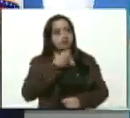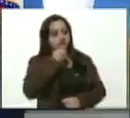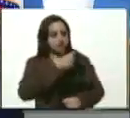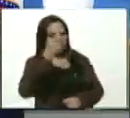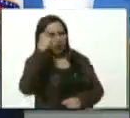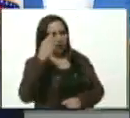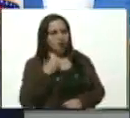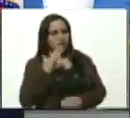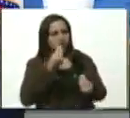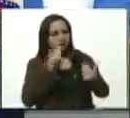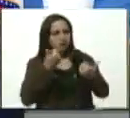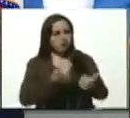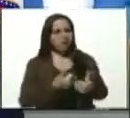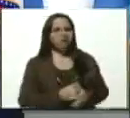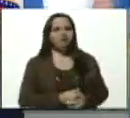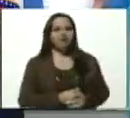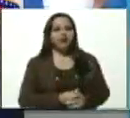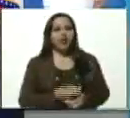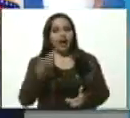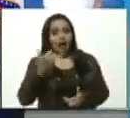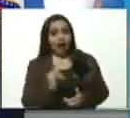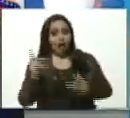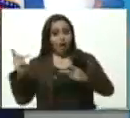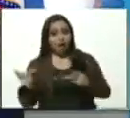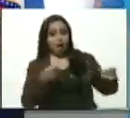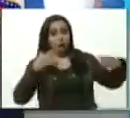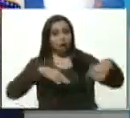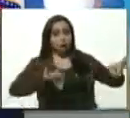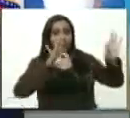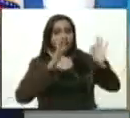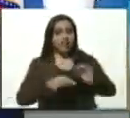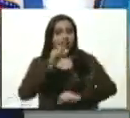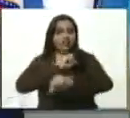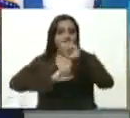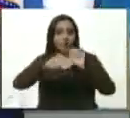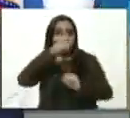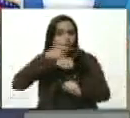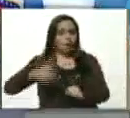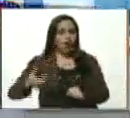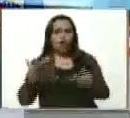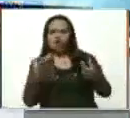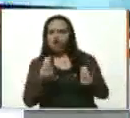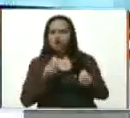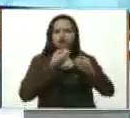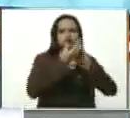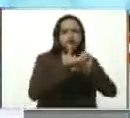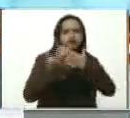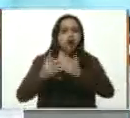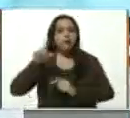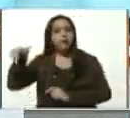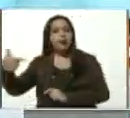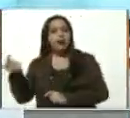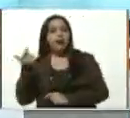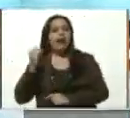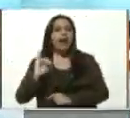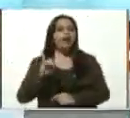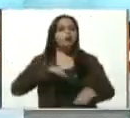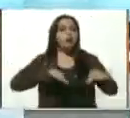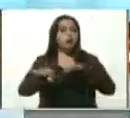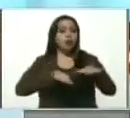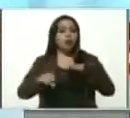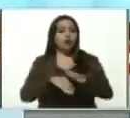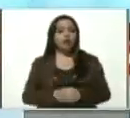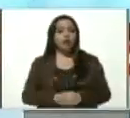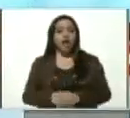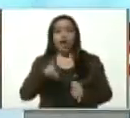Tenemos invitado de lujo, y se trata del defensor del pueblo, Alfredo Ruiz. Hay mucho que hablar, mucha expectativa. Mañana es jueves, a la